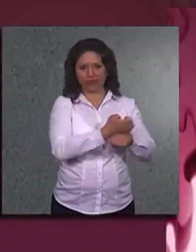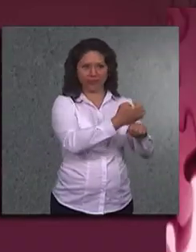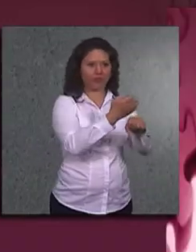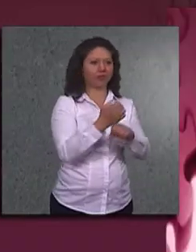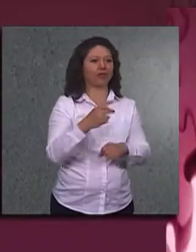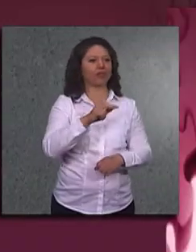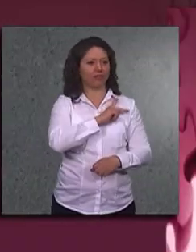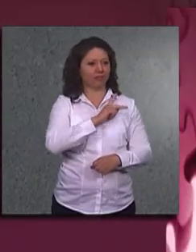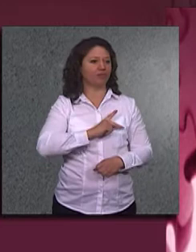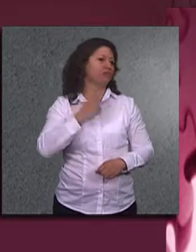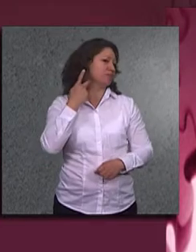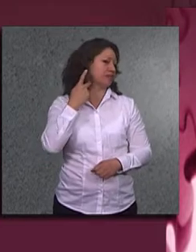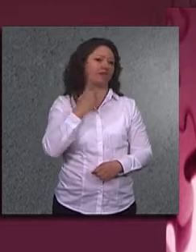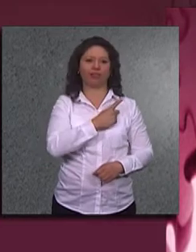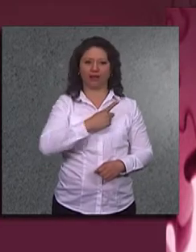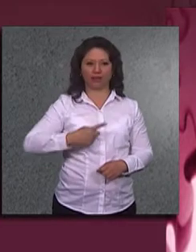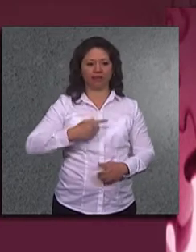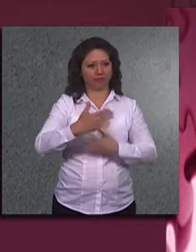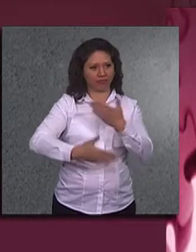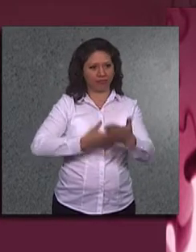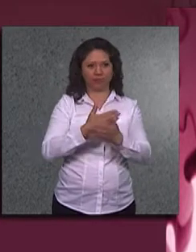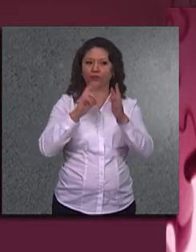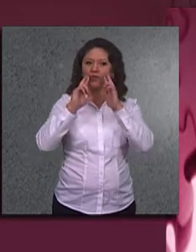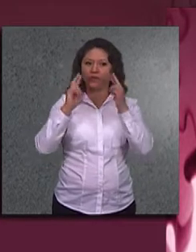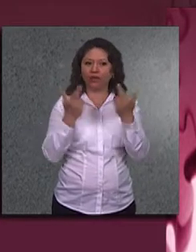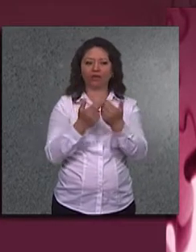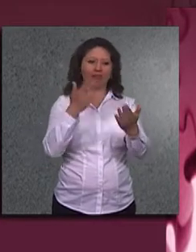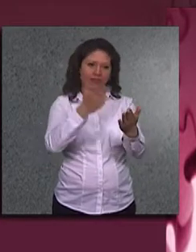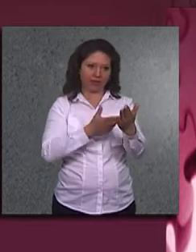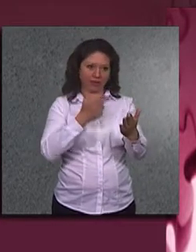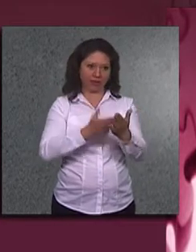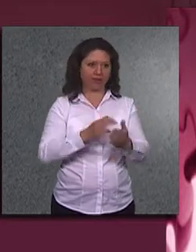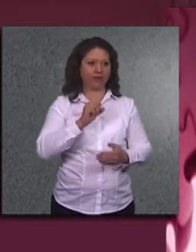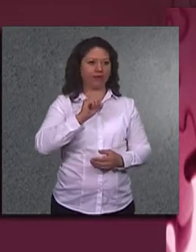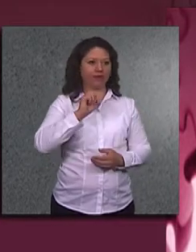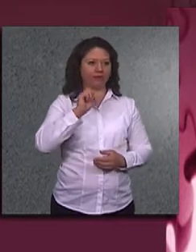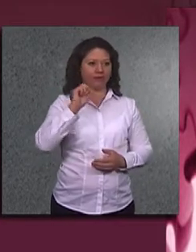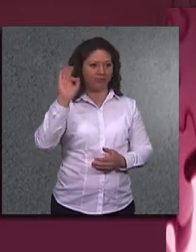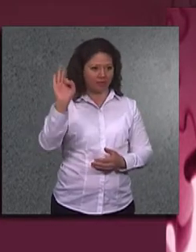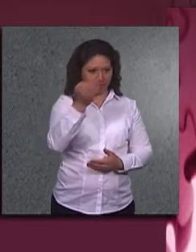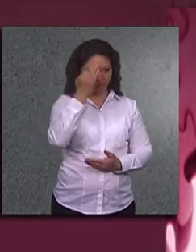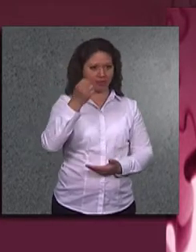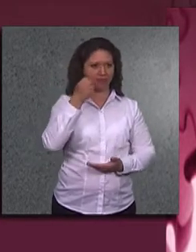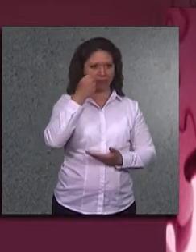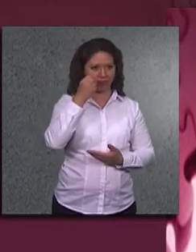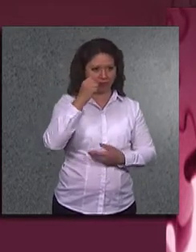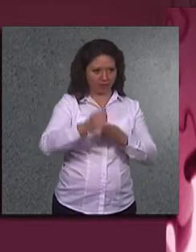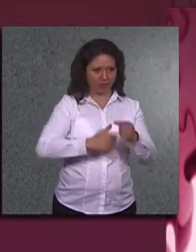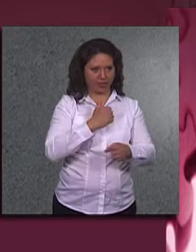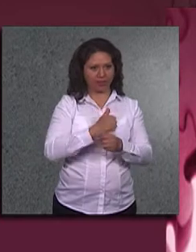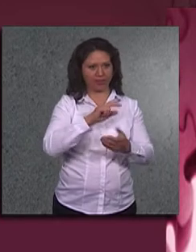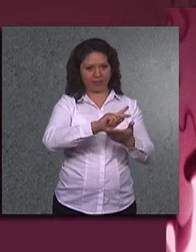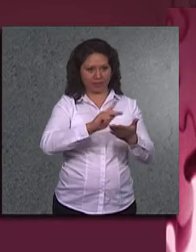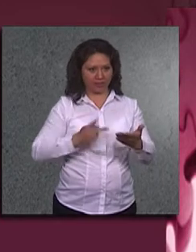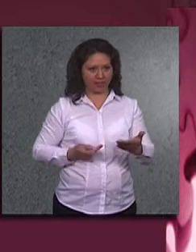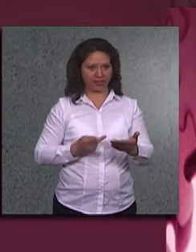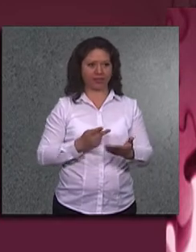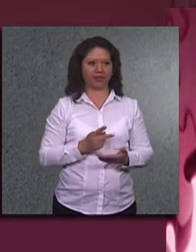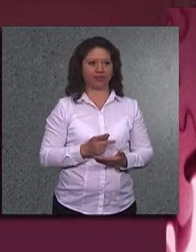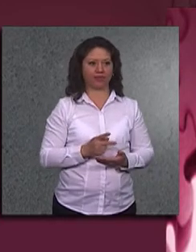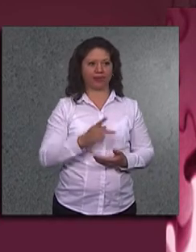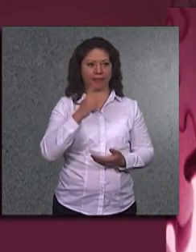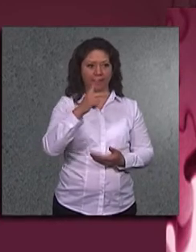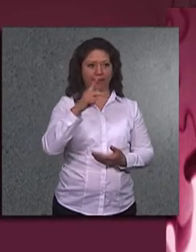políticos deben presentar a la unidad técnica de fiscalización un programa anual trabajo nosotros lo denominamos path